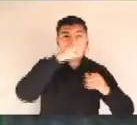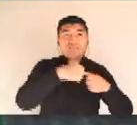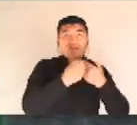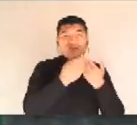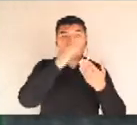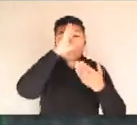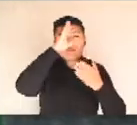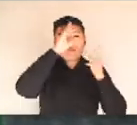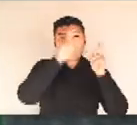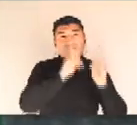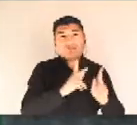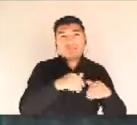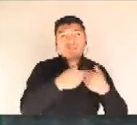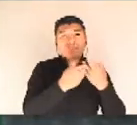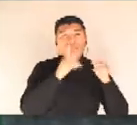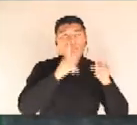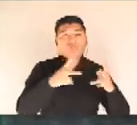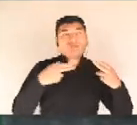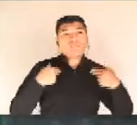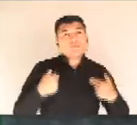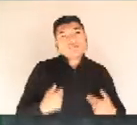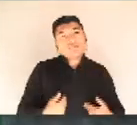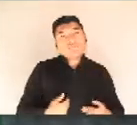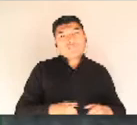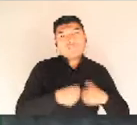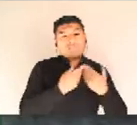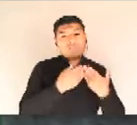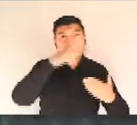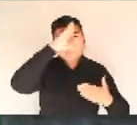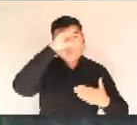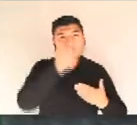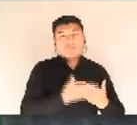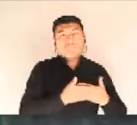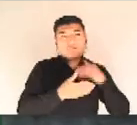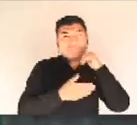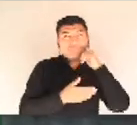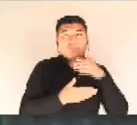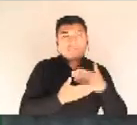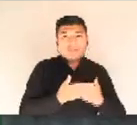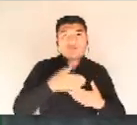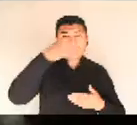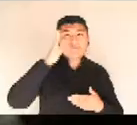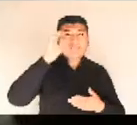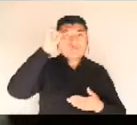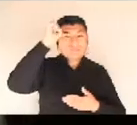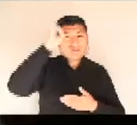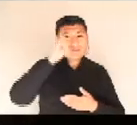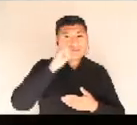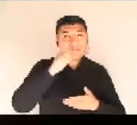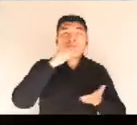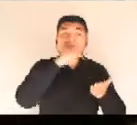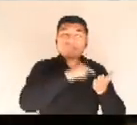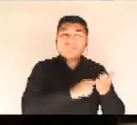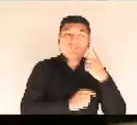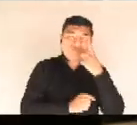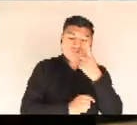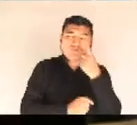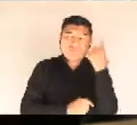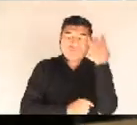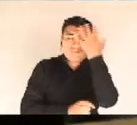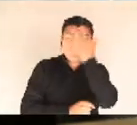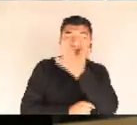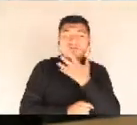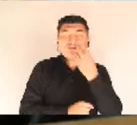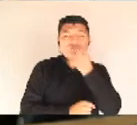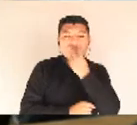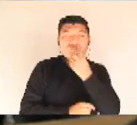personas como seres humanos como hijos hijas de dios y ese es una cosa linda pues